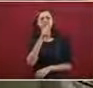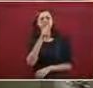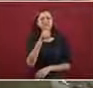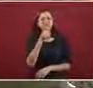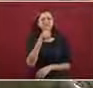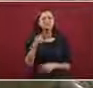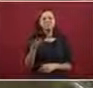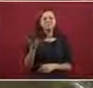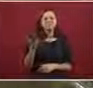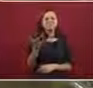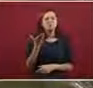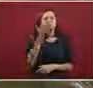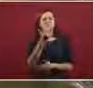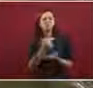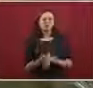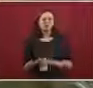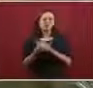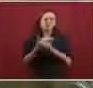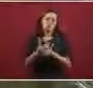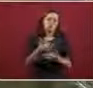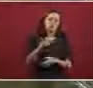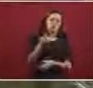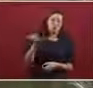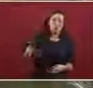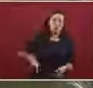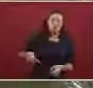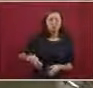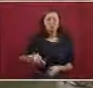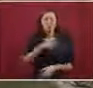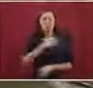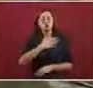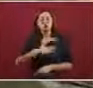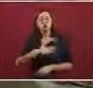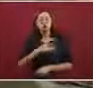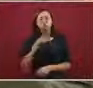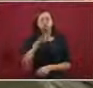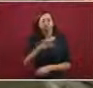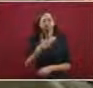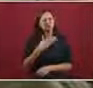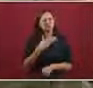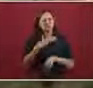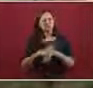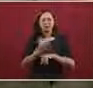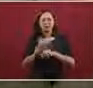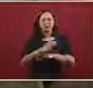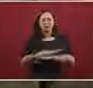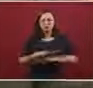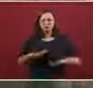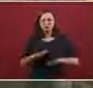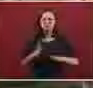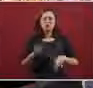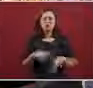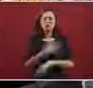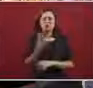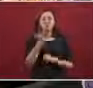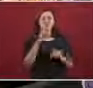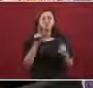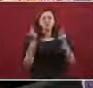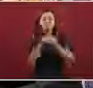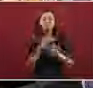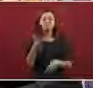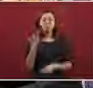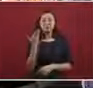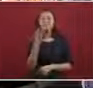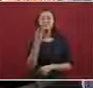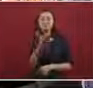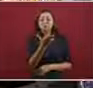caso pide ayuda a su gobierno para que haya justicia. Saber qué información tiene sobre esto, presidente, porque también pide, dice que